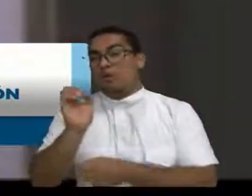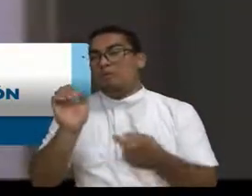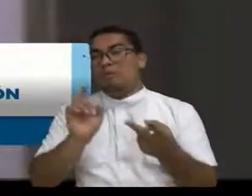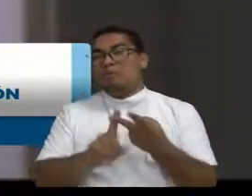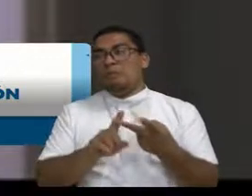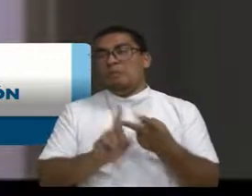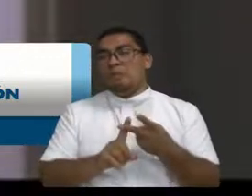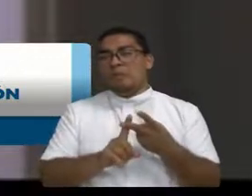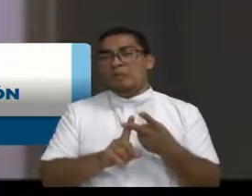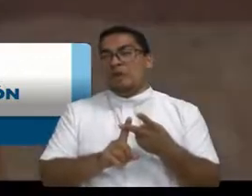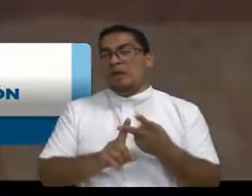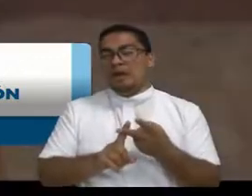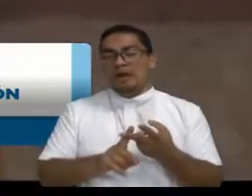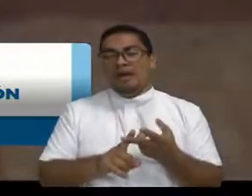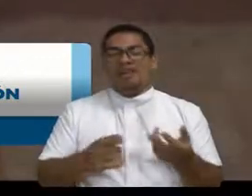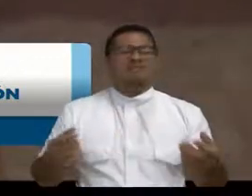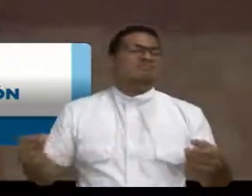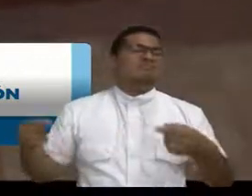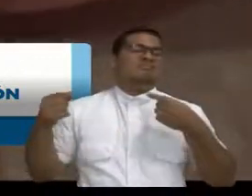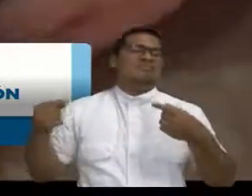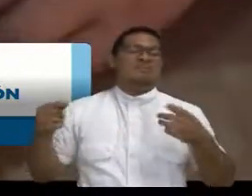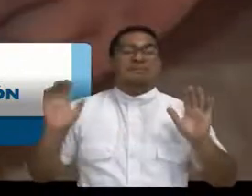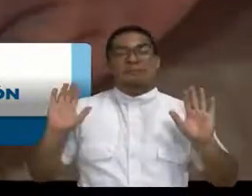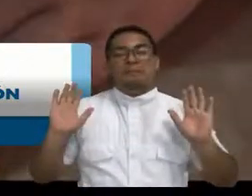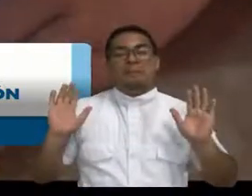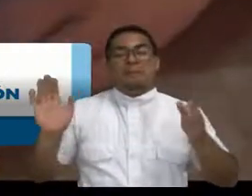están de acuerdo. Entonces, todos esos factores